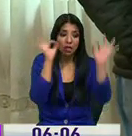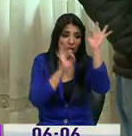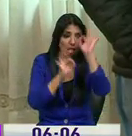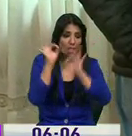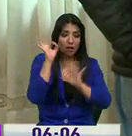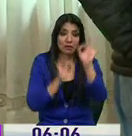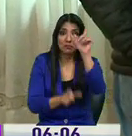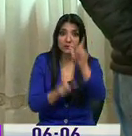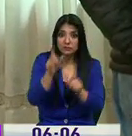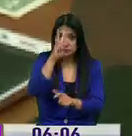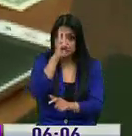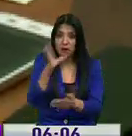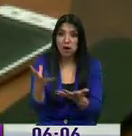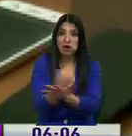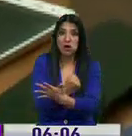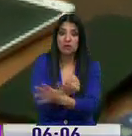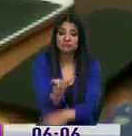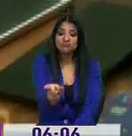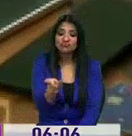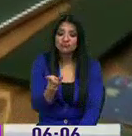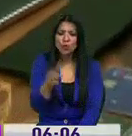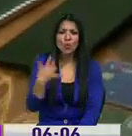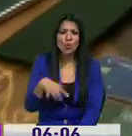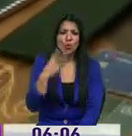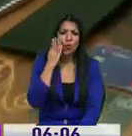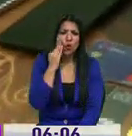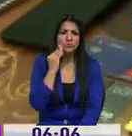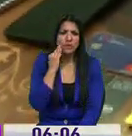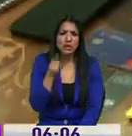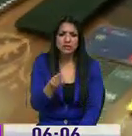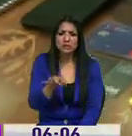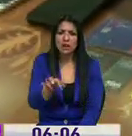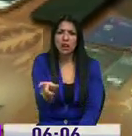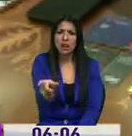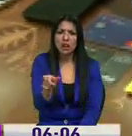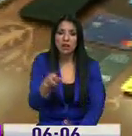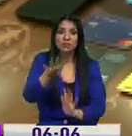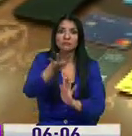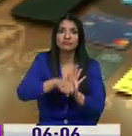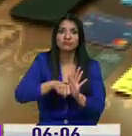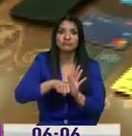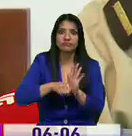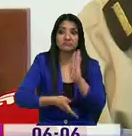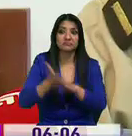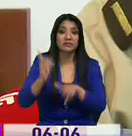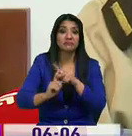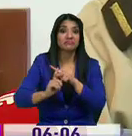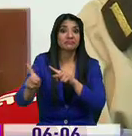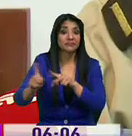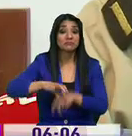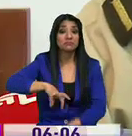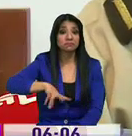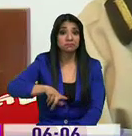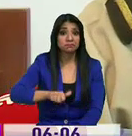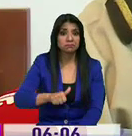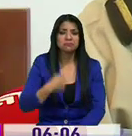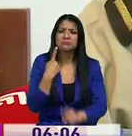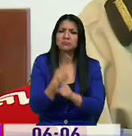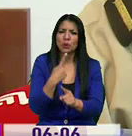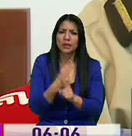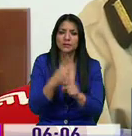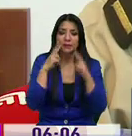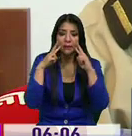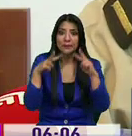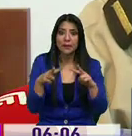denominados tarjeteros quienes son expertos en vaciar las cuentas bancarias sin dejar rastro alguno en la recomendación siempre traten de